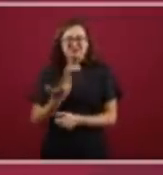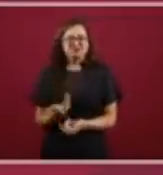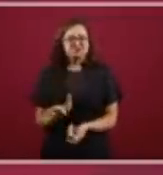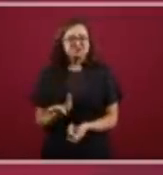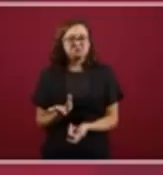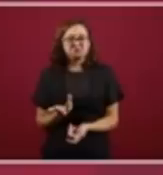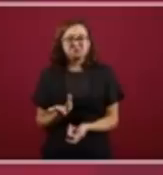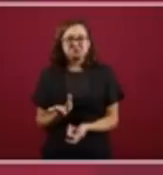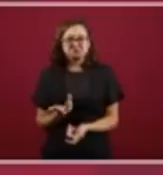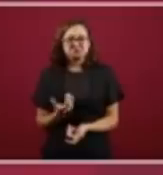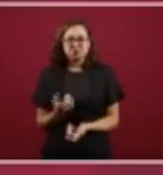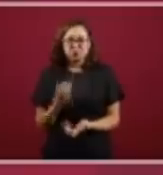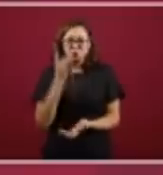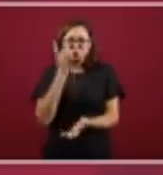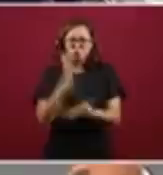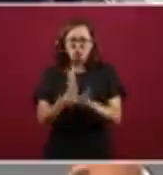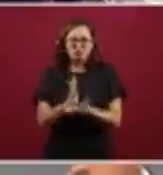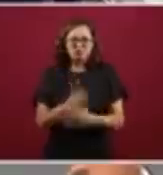nada más.